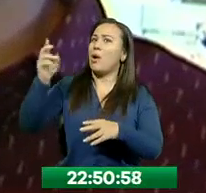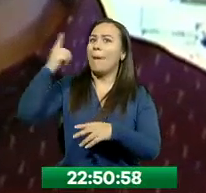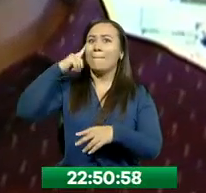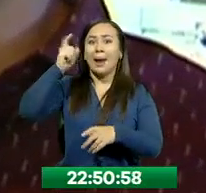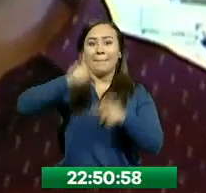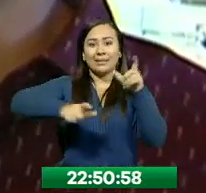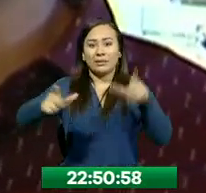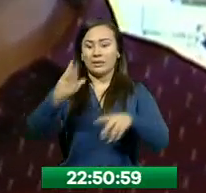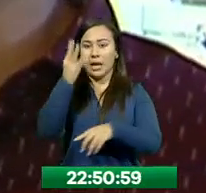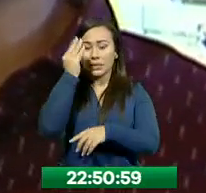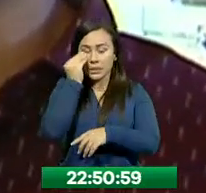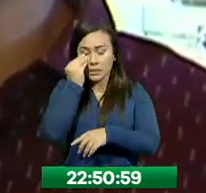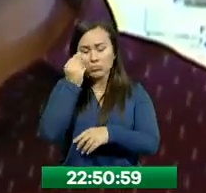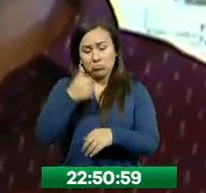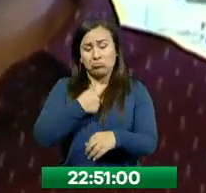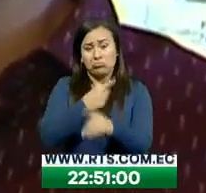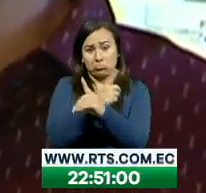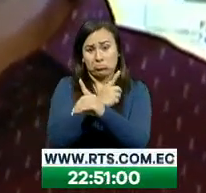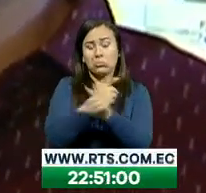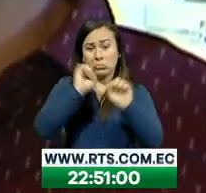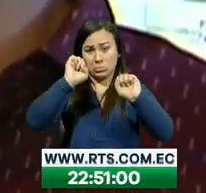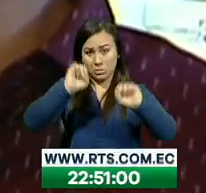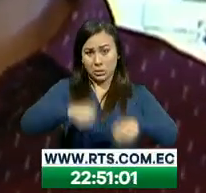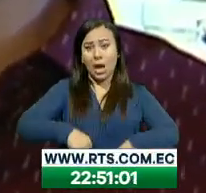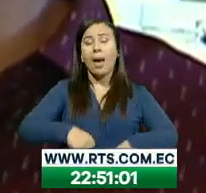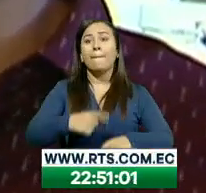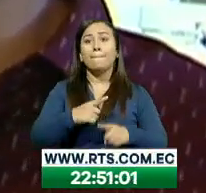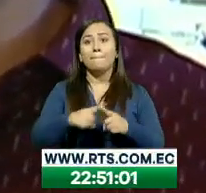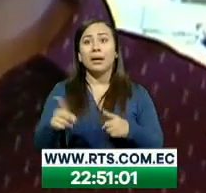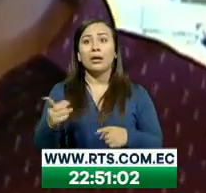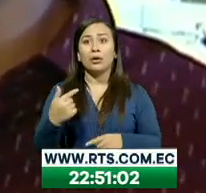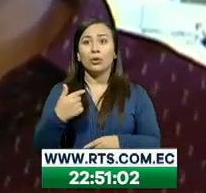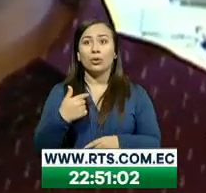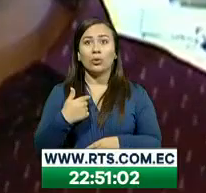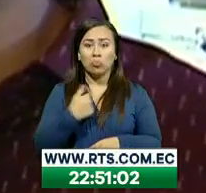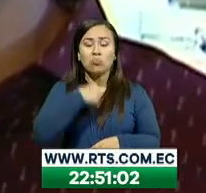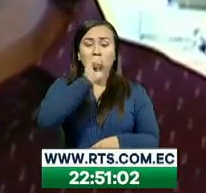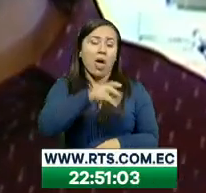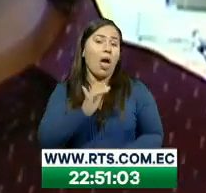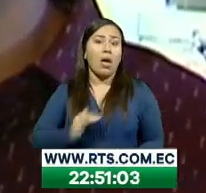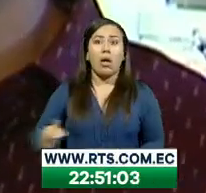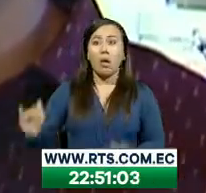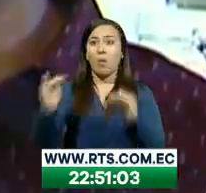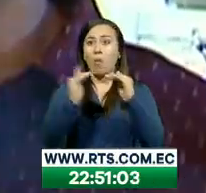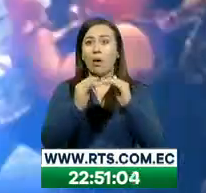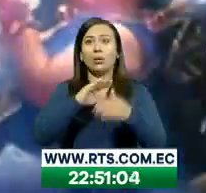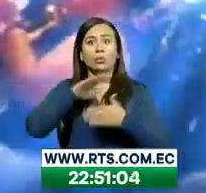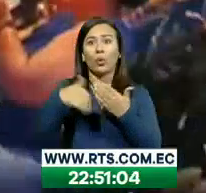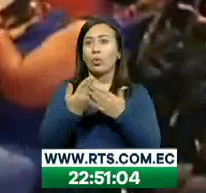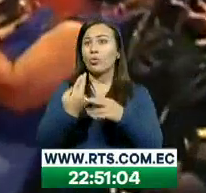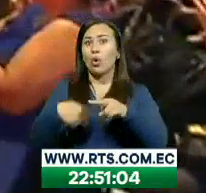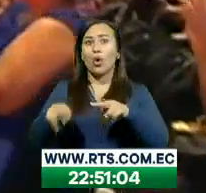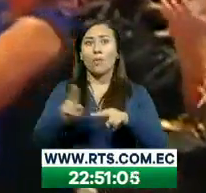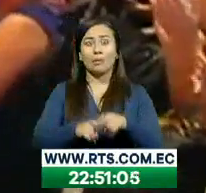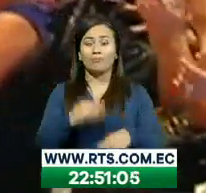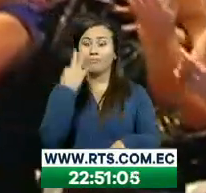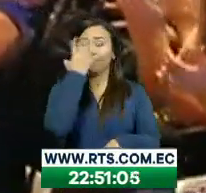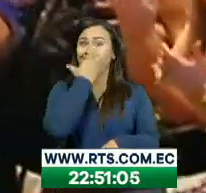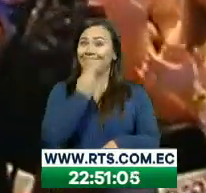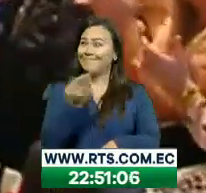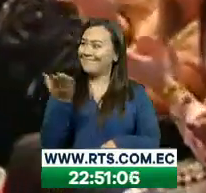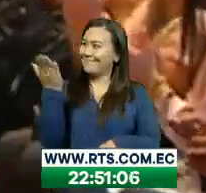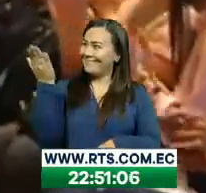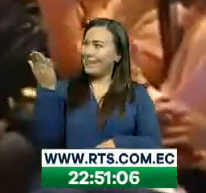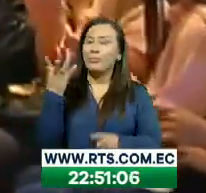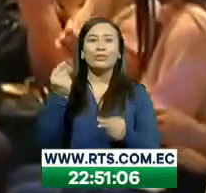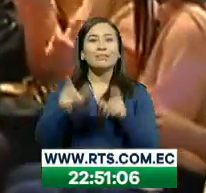bien es cierto tenemos una discapacidad, no es menos cierto que podemos desenvolvernos normalmente. Un espectáculo que se